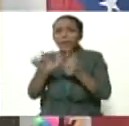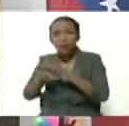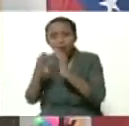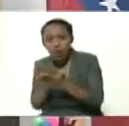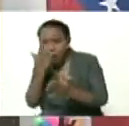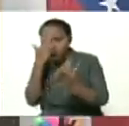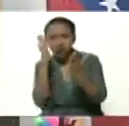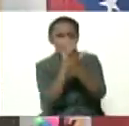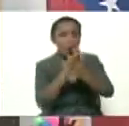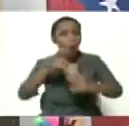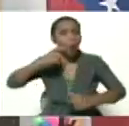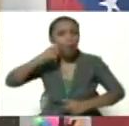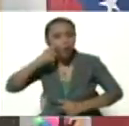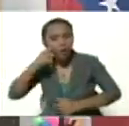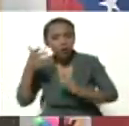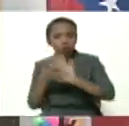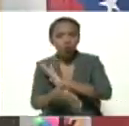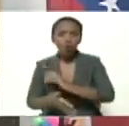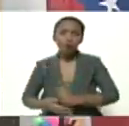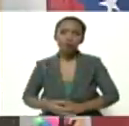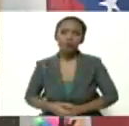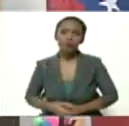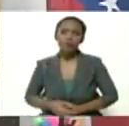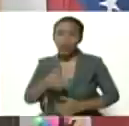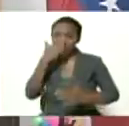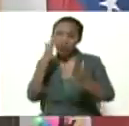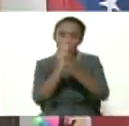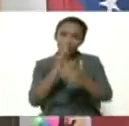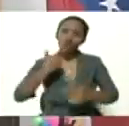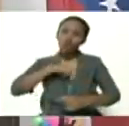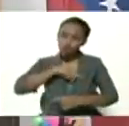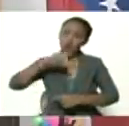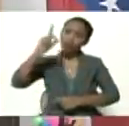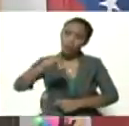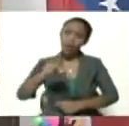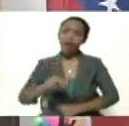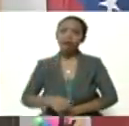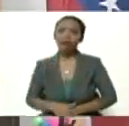enfrentando la humanidad y que estamos enfrentando nosotros además.